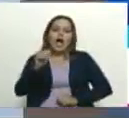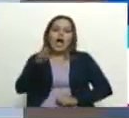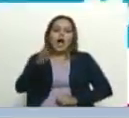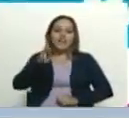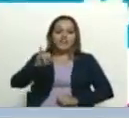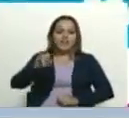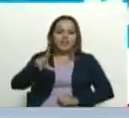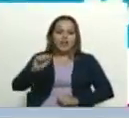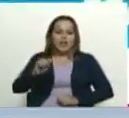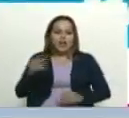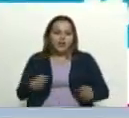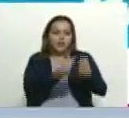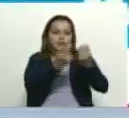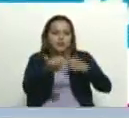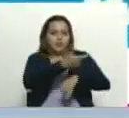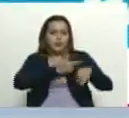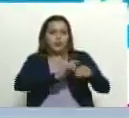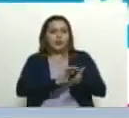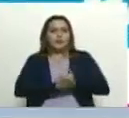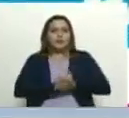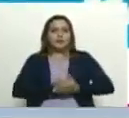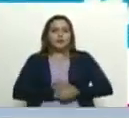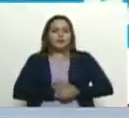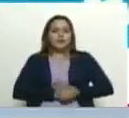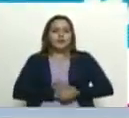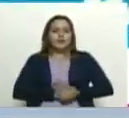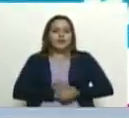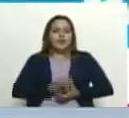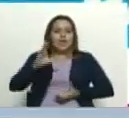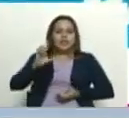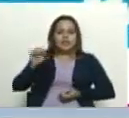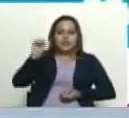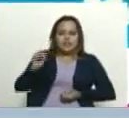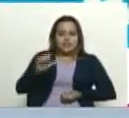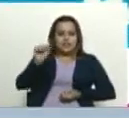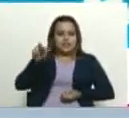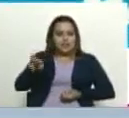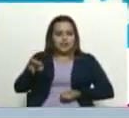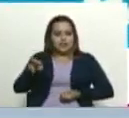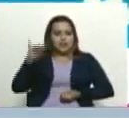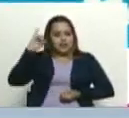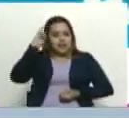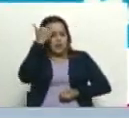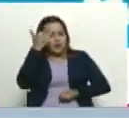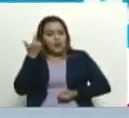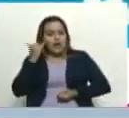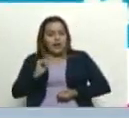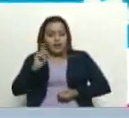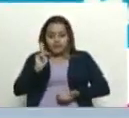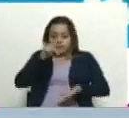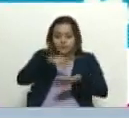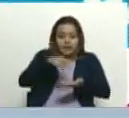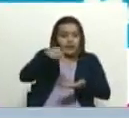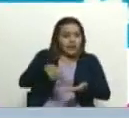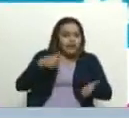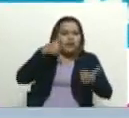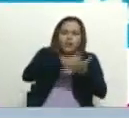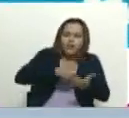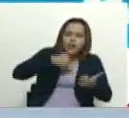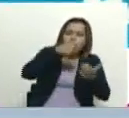gobernador, compañero Julio César León Heredia y Yaracuy, que estuvieron personalmente encima de estos